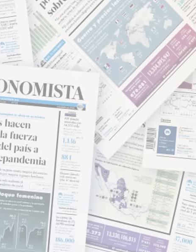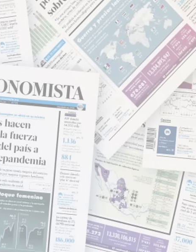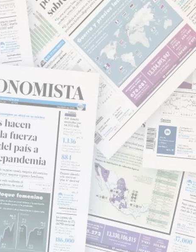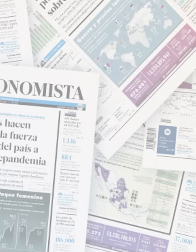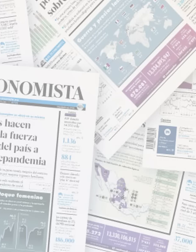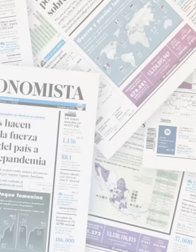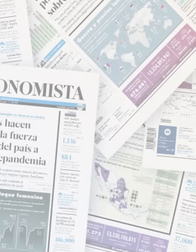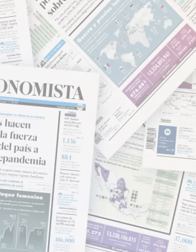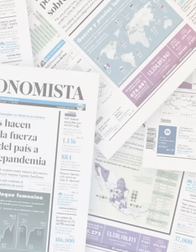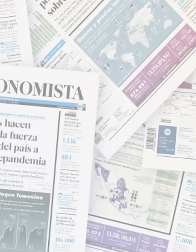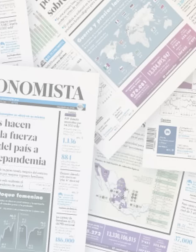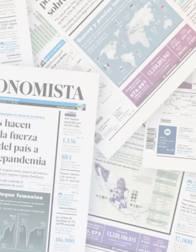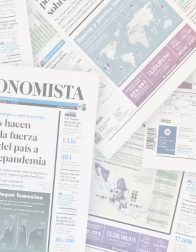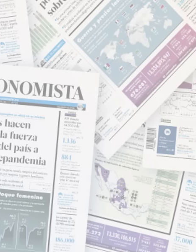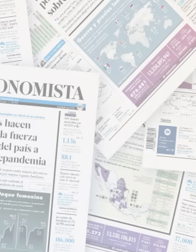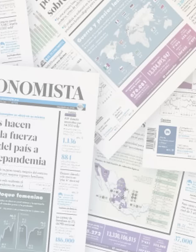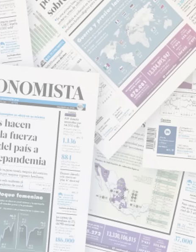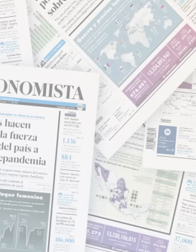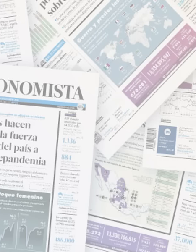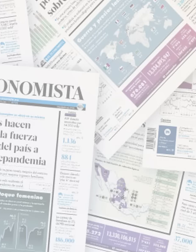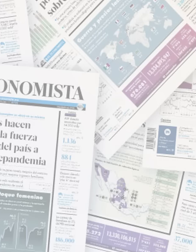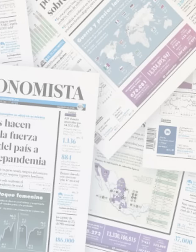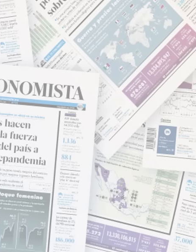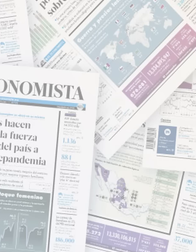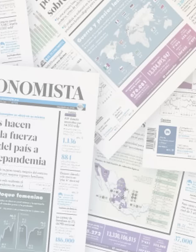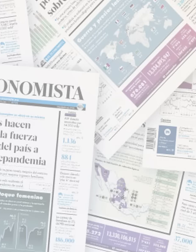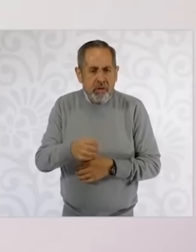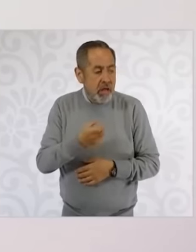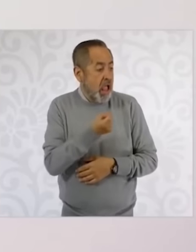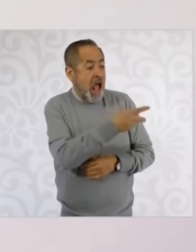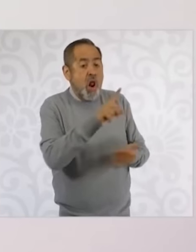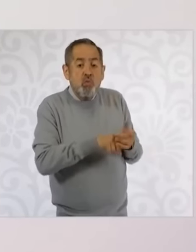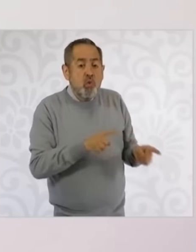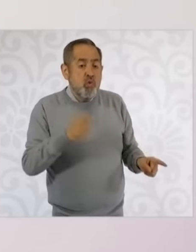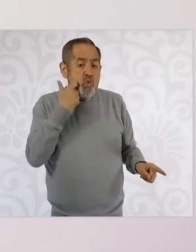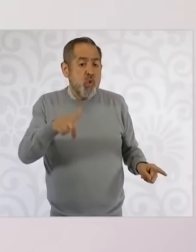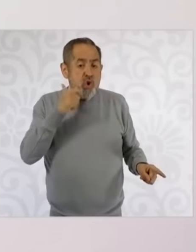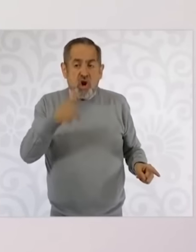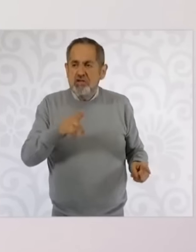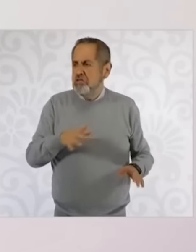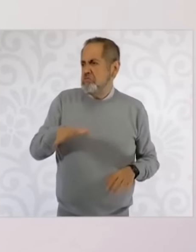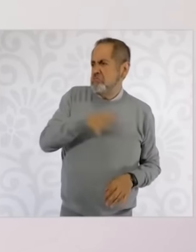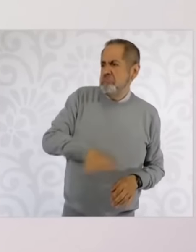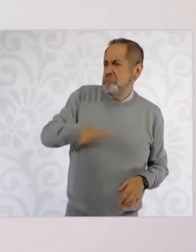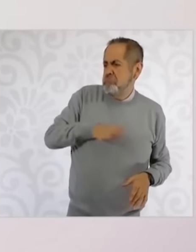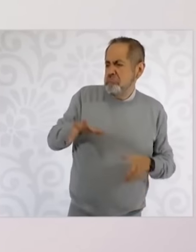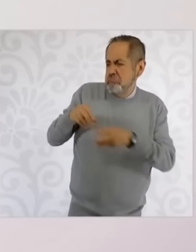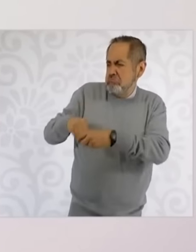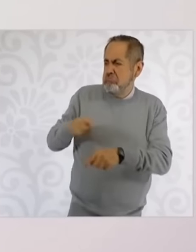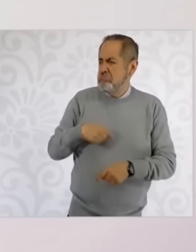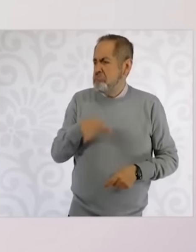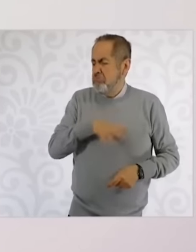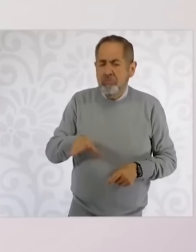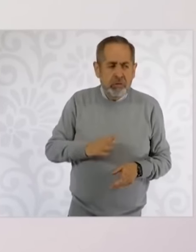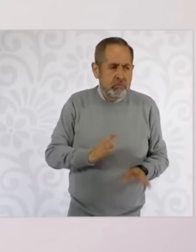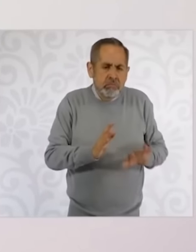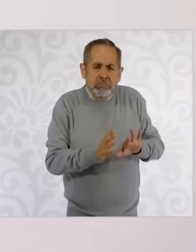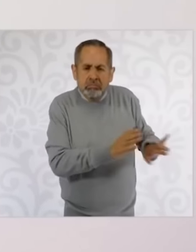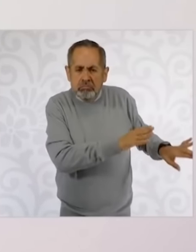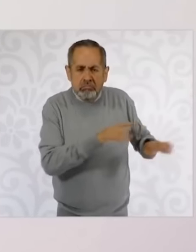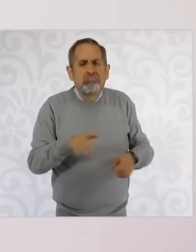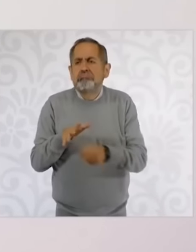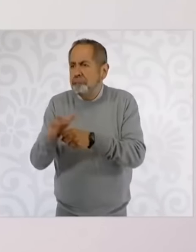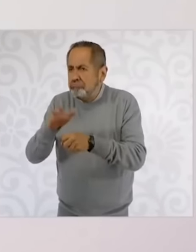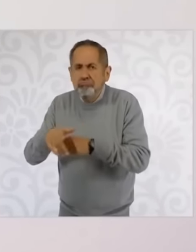entre México y Estados Unidos, escribió Sheinbaum en su cuenta de X. En la víspera, la mandataria mexicana aseguró que no había ningún motivo de